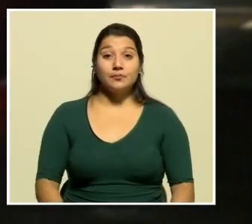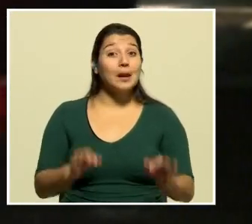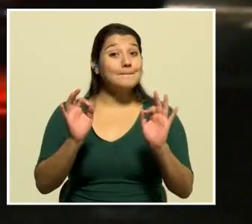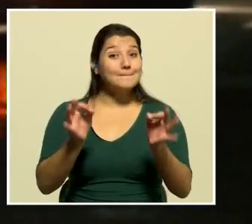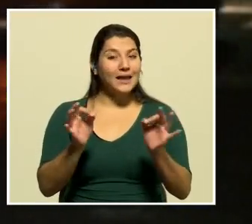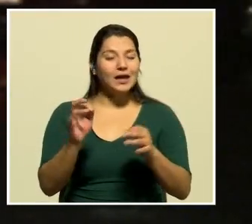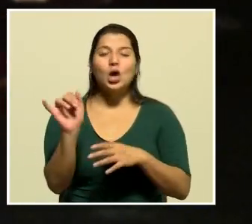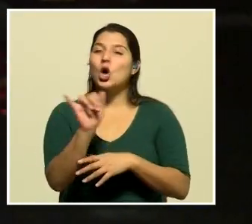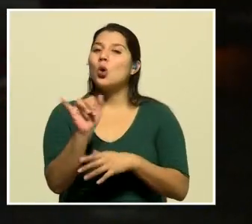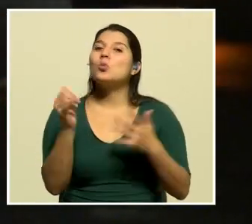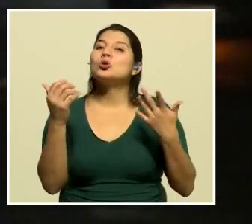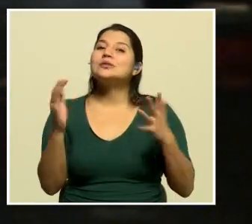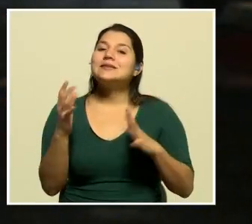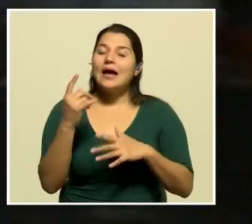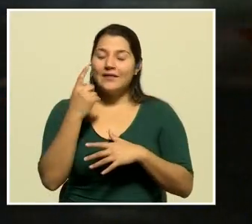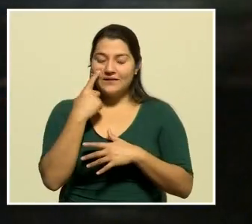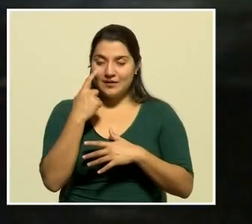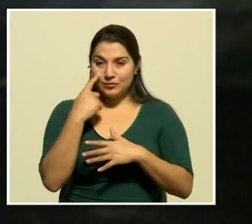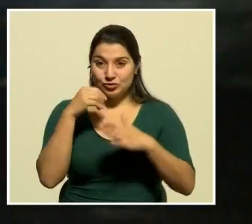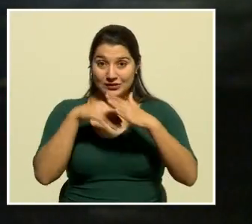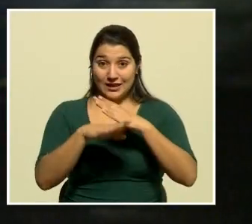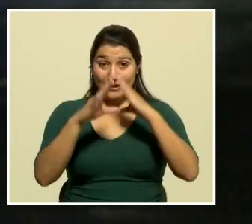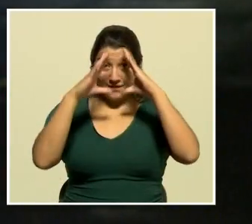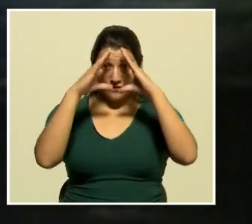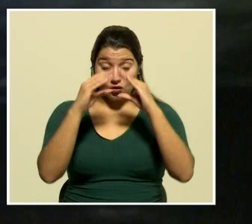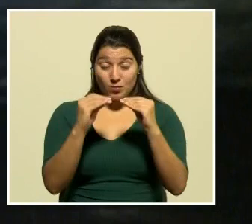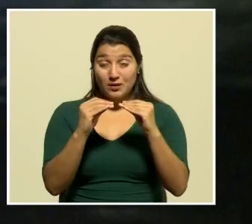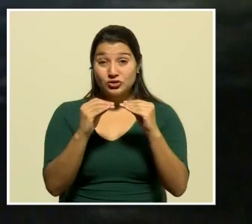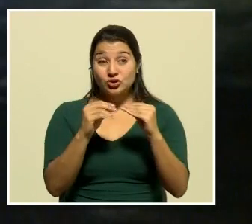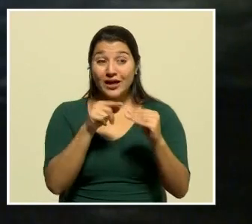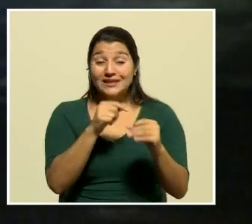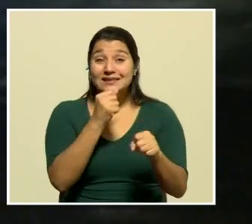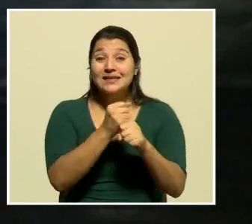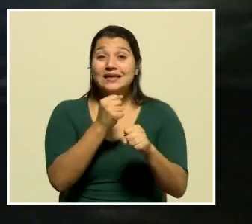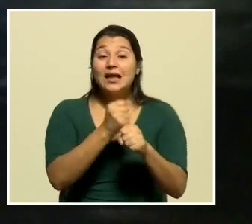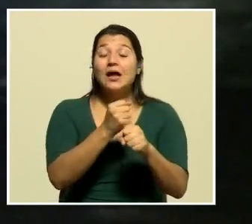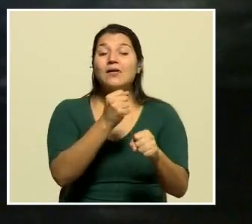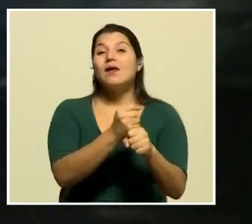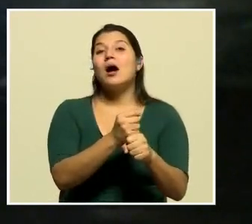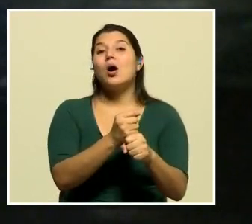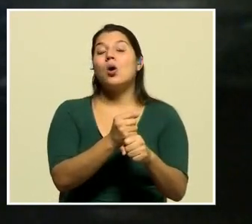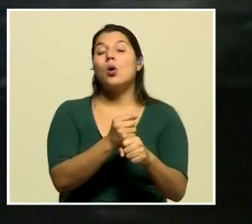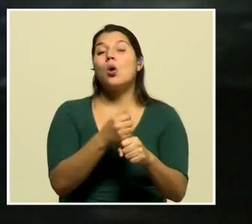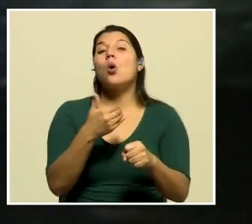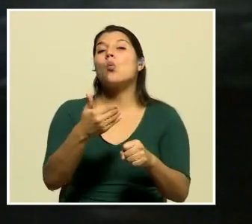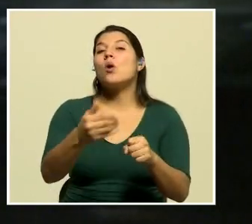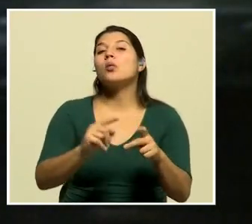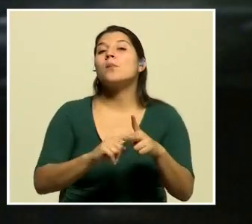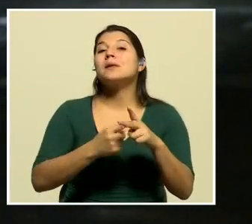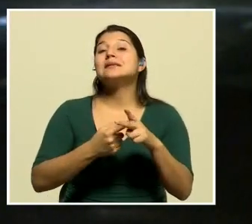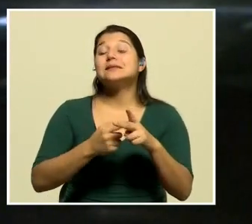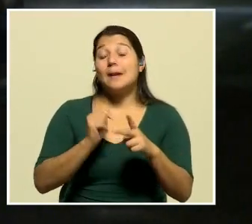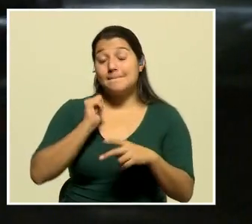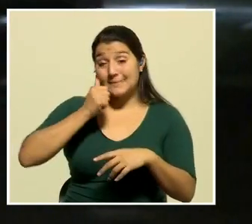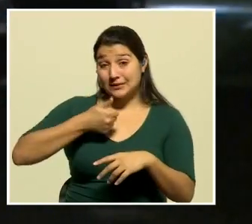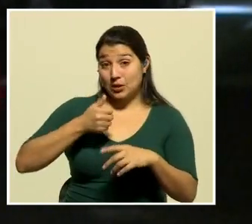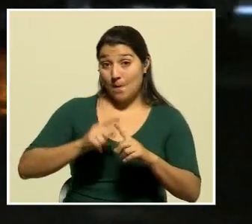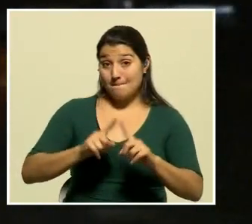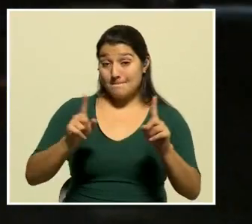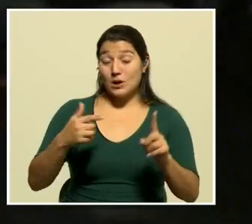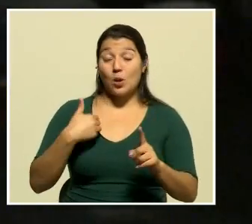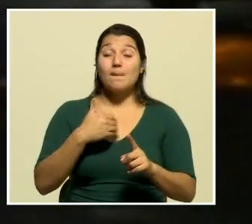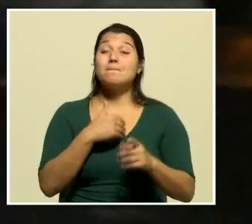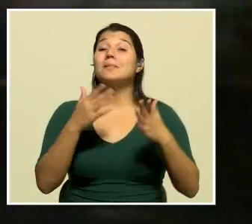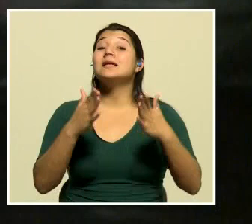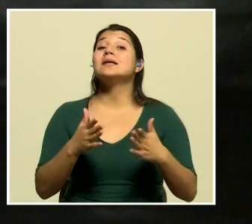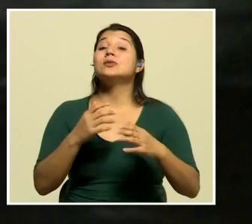Bien, tal y como vimos en la información, esta operación será a partir del día de mañana. Sin embargo, el ministro